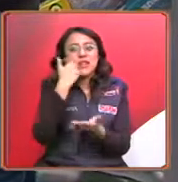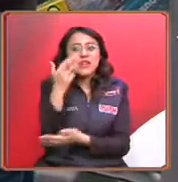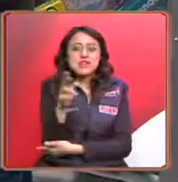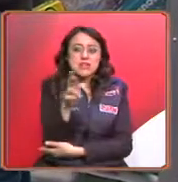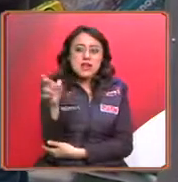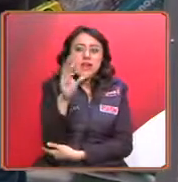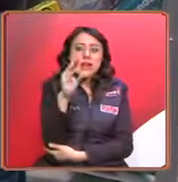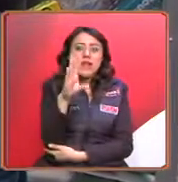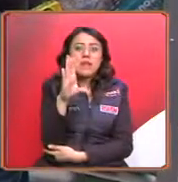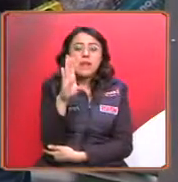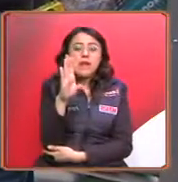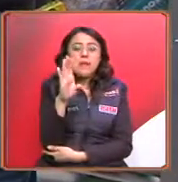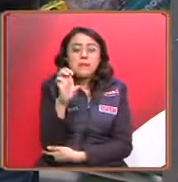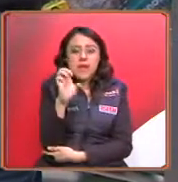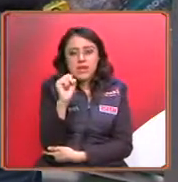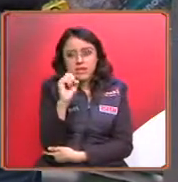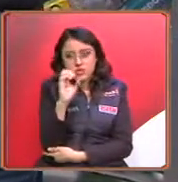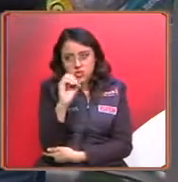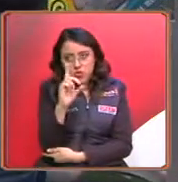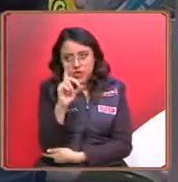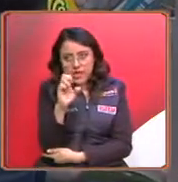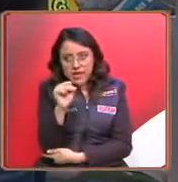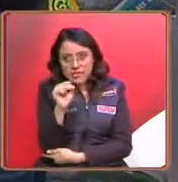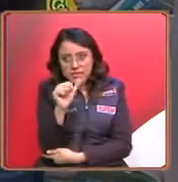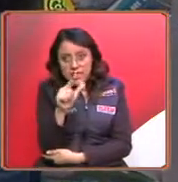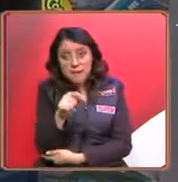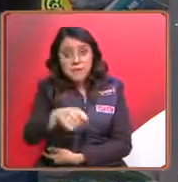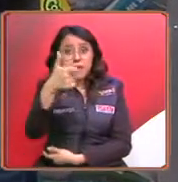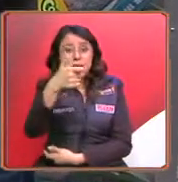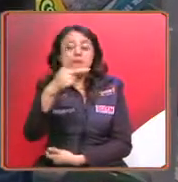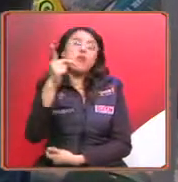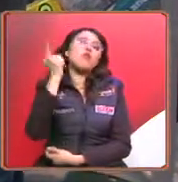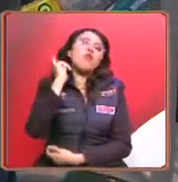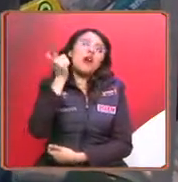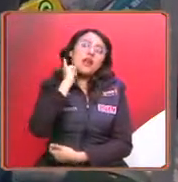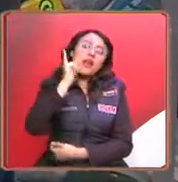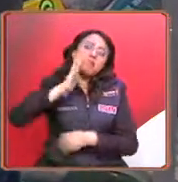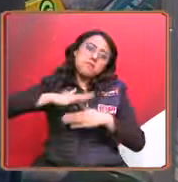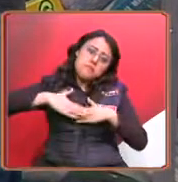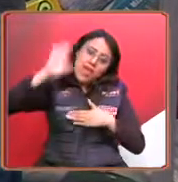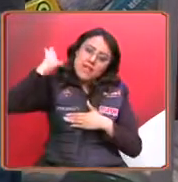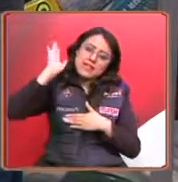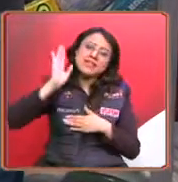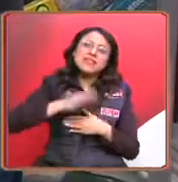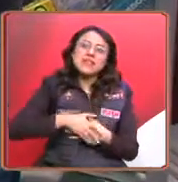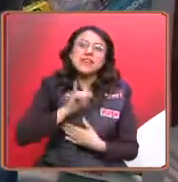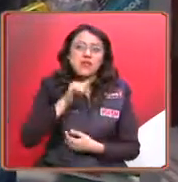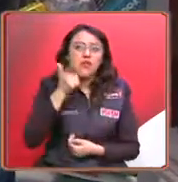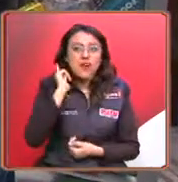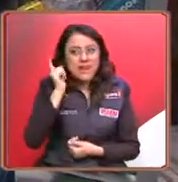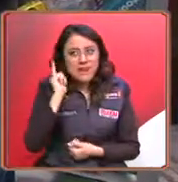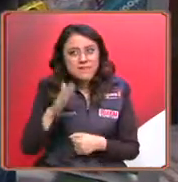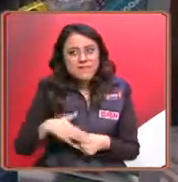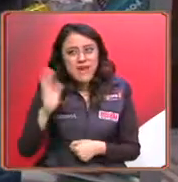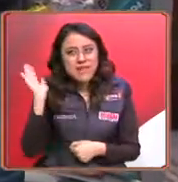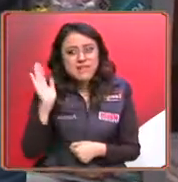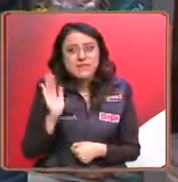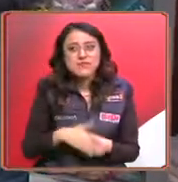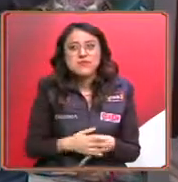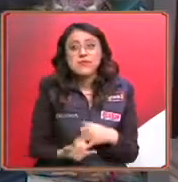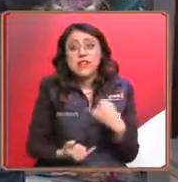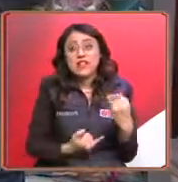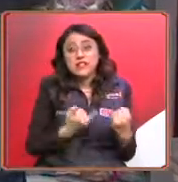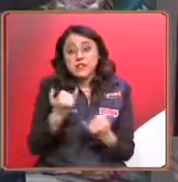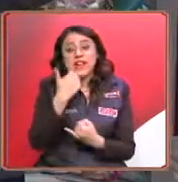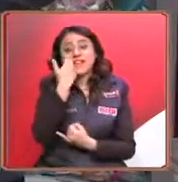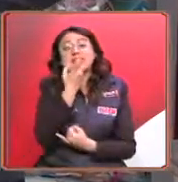restaurante Beso de Sal por unirse por primera ocasión. Ojalá que no nos quedemos ahí. Que sea el primero de muchos. Claro. Exacto, que hayan muchos más. Pues